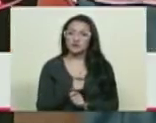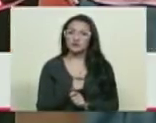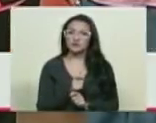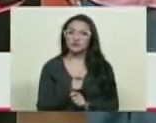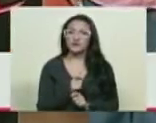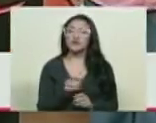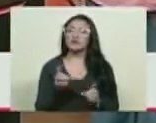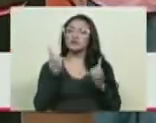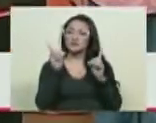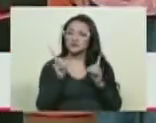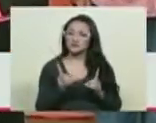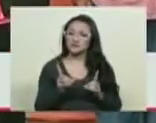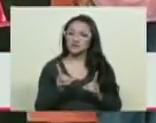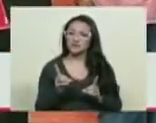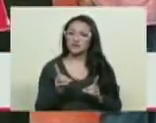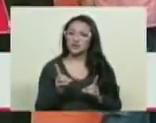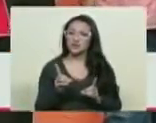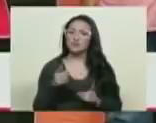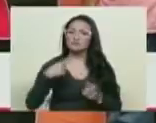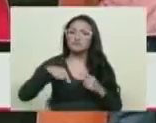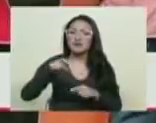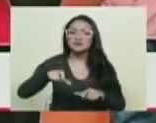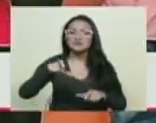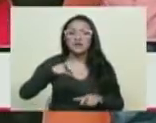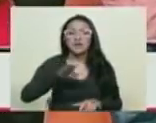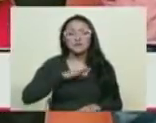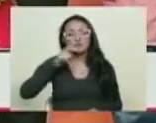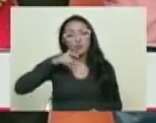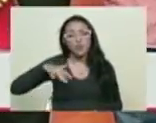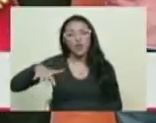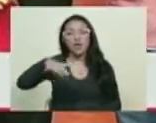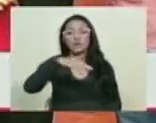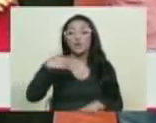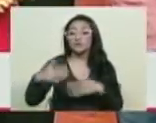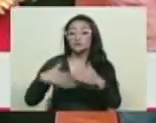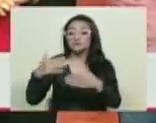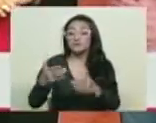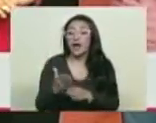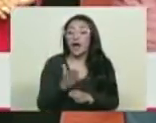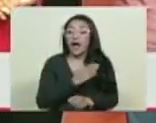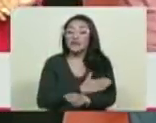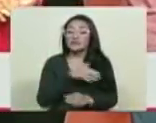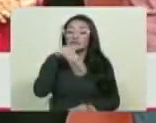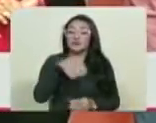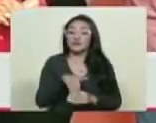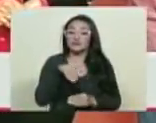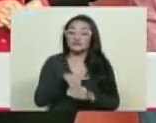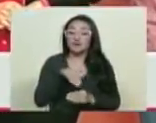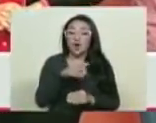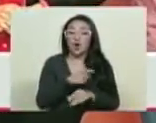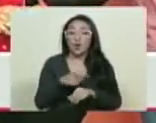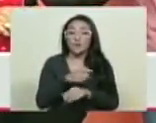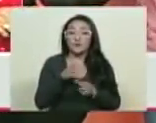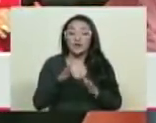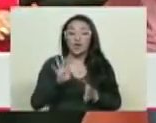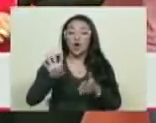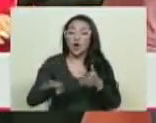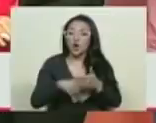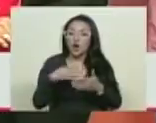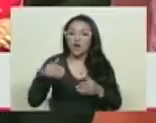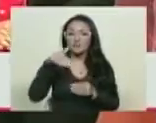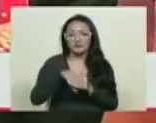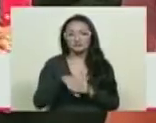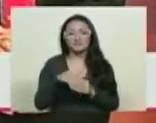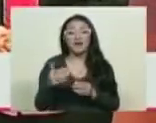por los intereses del país adelantar las elecciones de gobernadores y gobernadoras el cronograma electoral